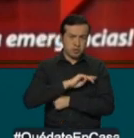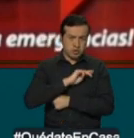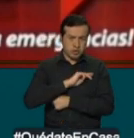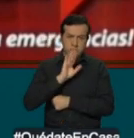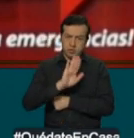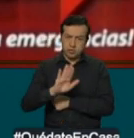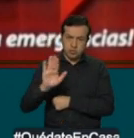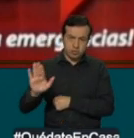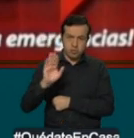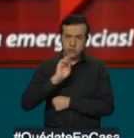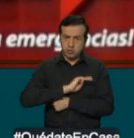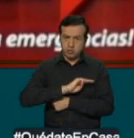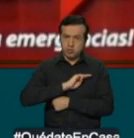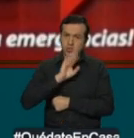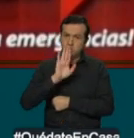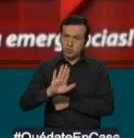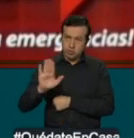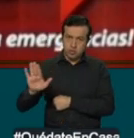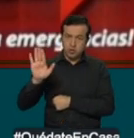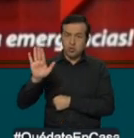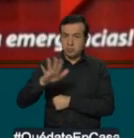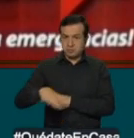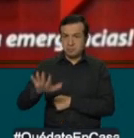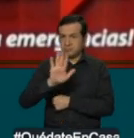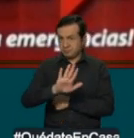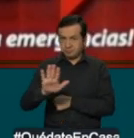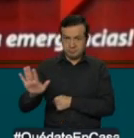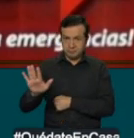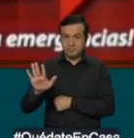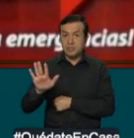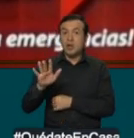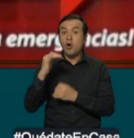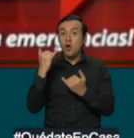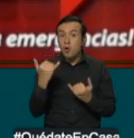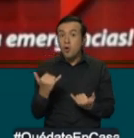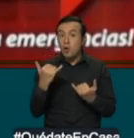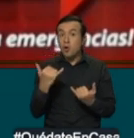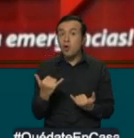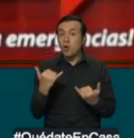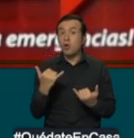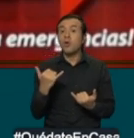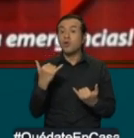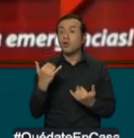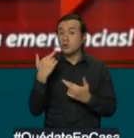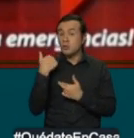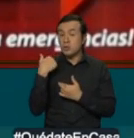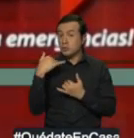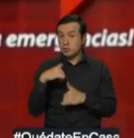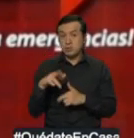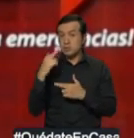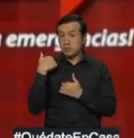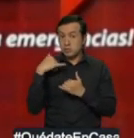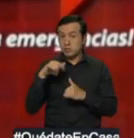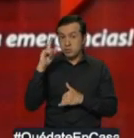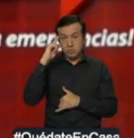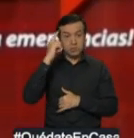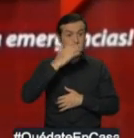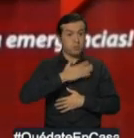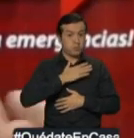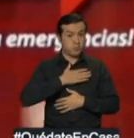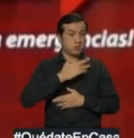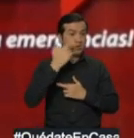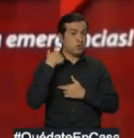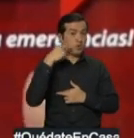autónomos en el caso de los municipios cuáles son las competencias y van a seguir siendo las competencias del gobierno pues